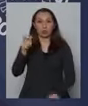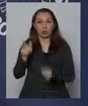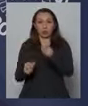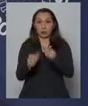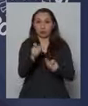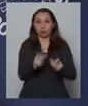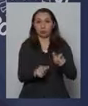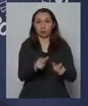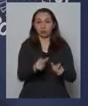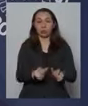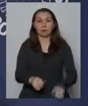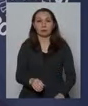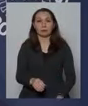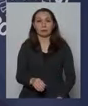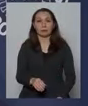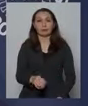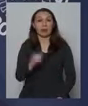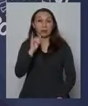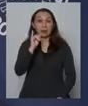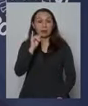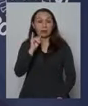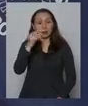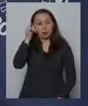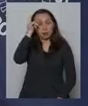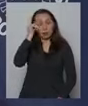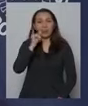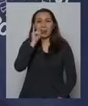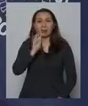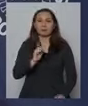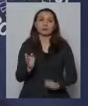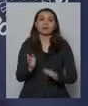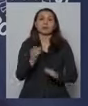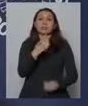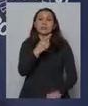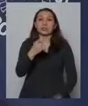162.488 casos. Italia, perdón, con